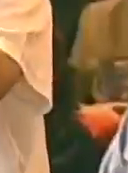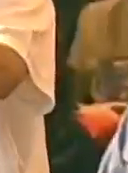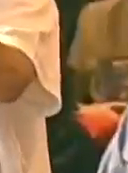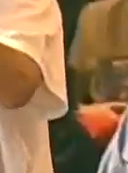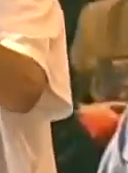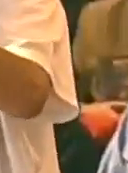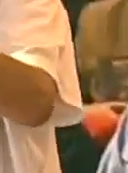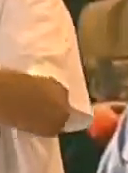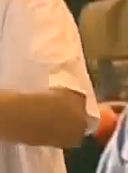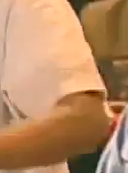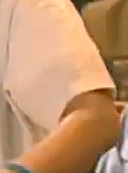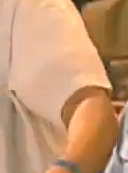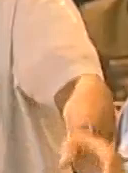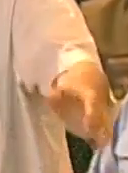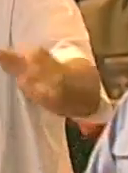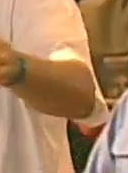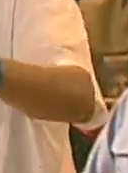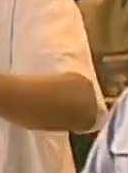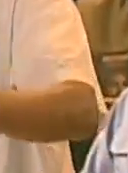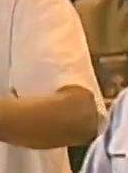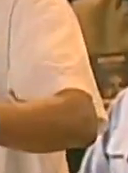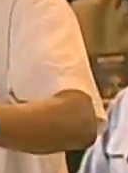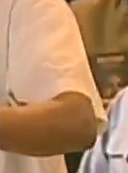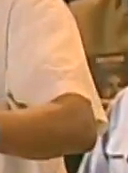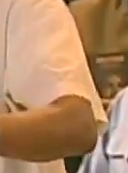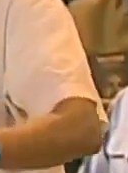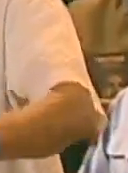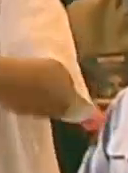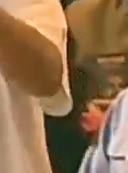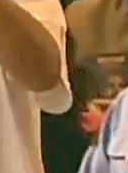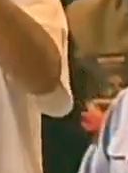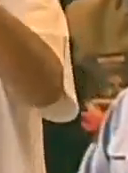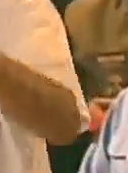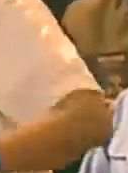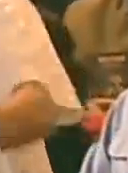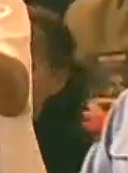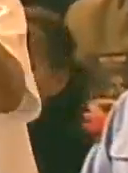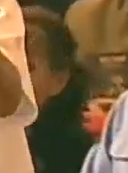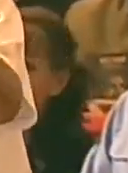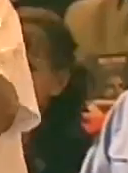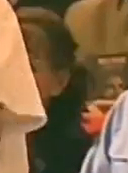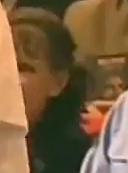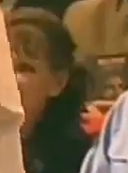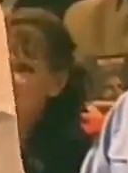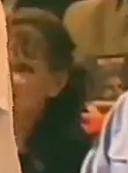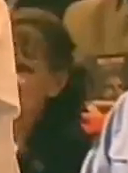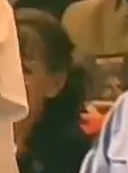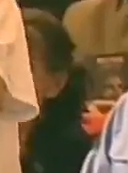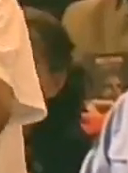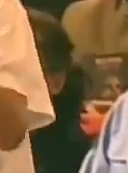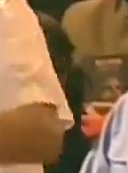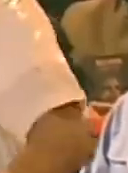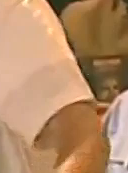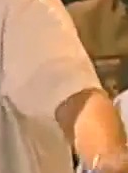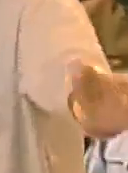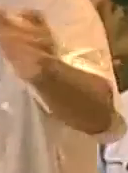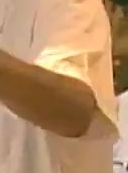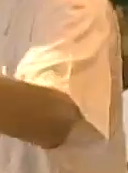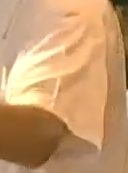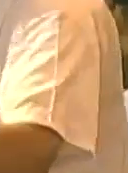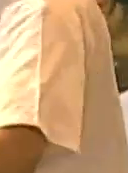evento académico de creadores intelectuales con la participación de ponentes de